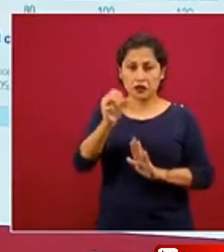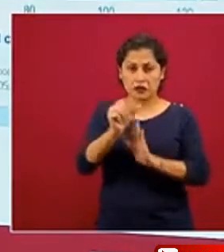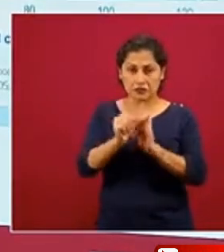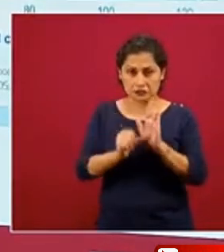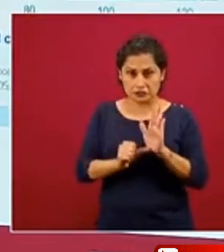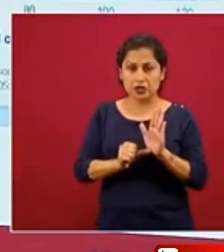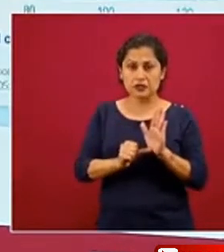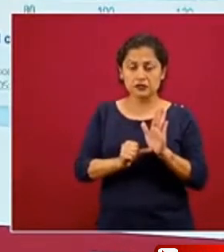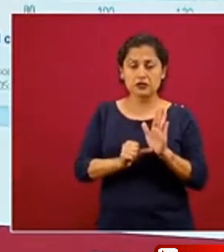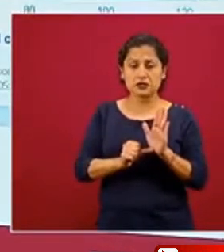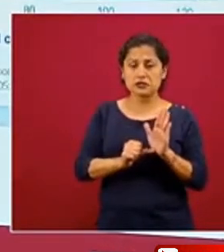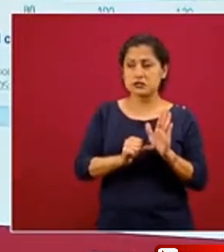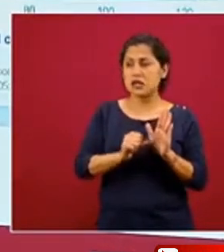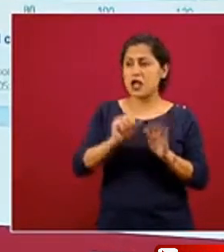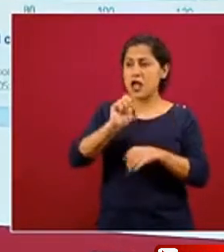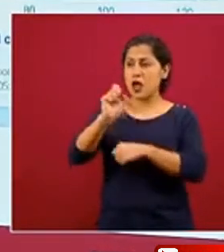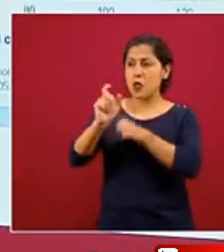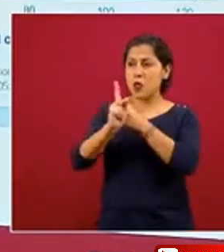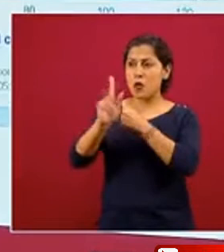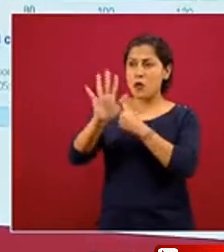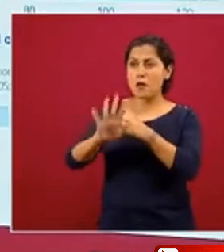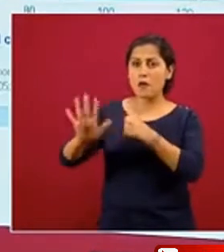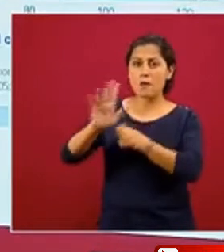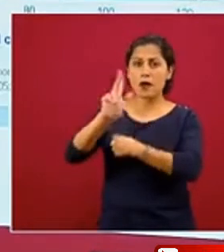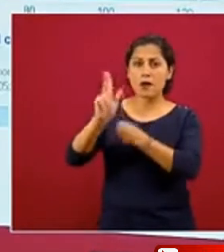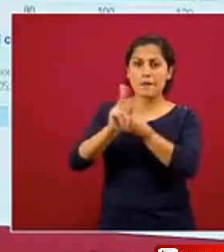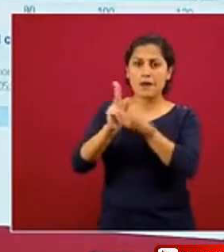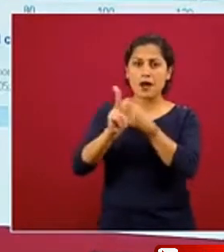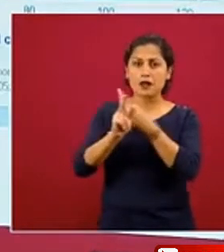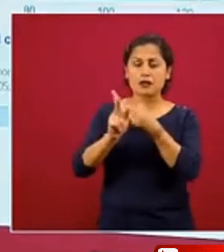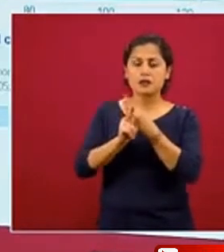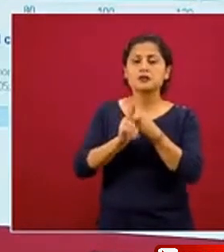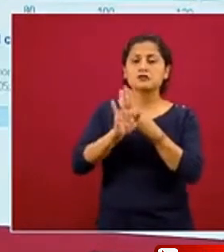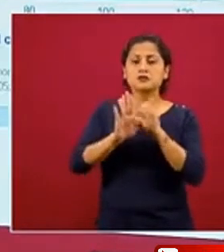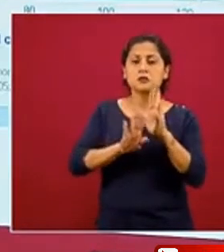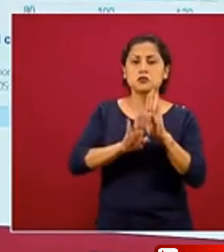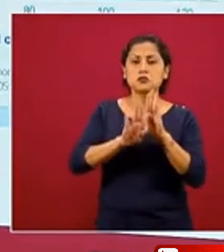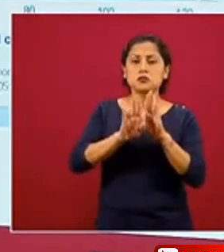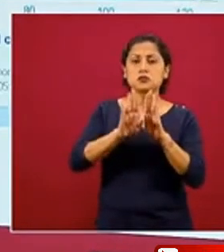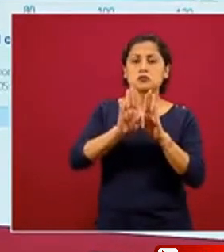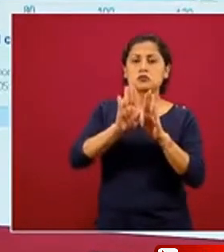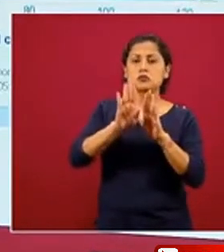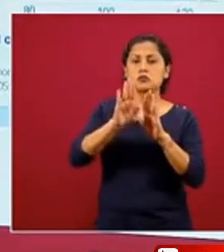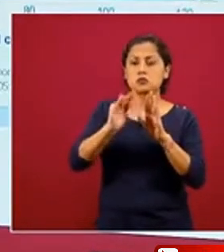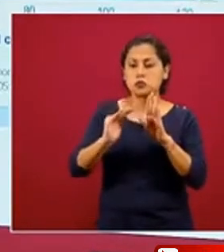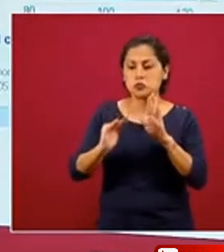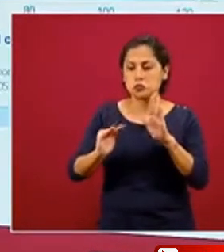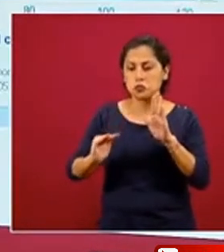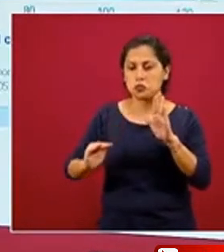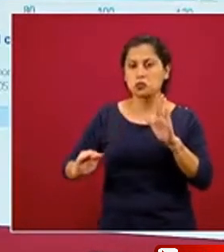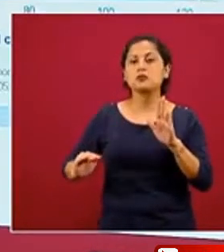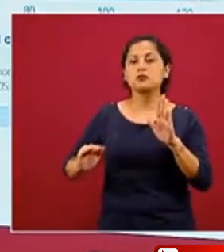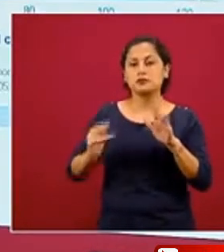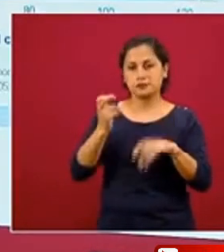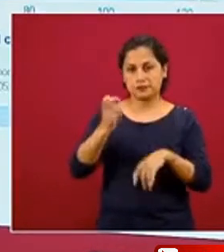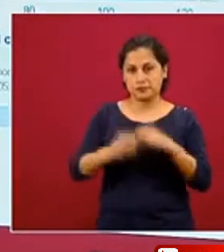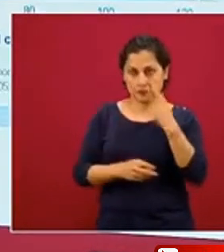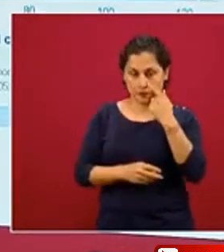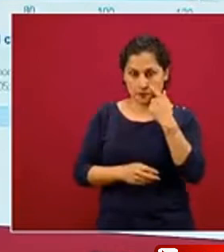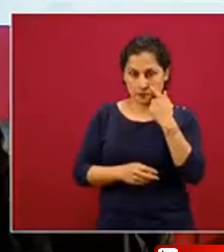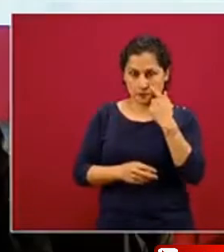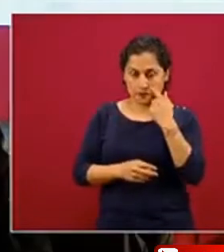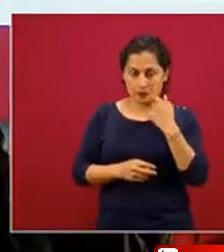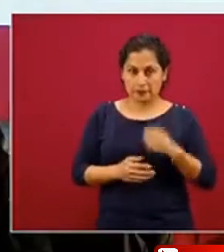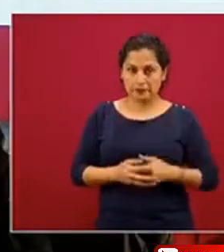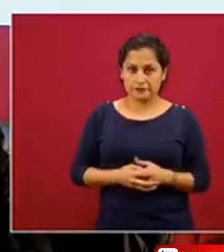su mayoría para esos países europeos, para que lograran tener una reducción sustancial del número de casos, sin